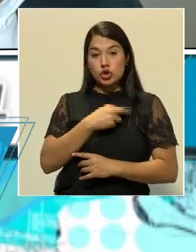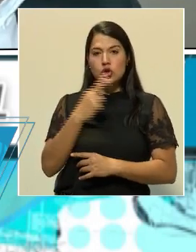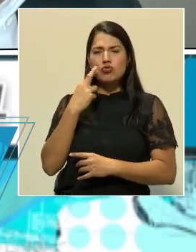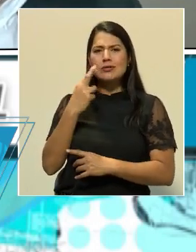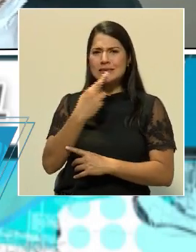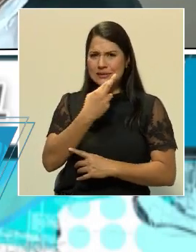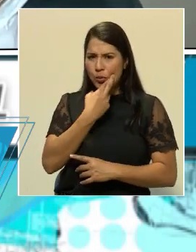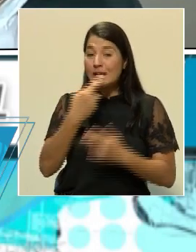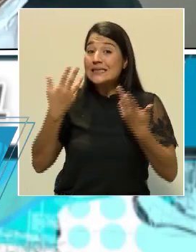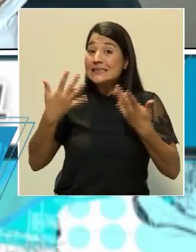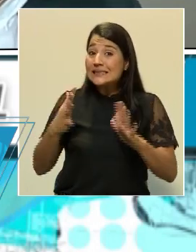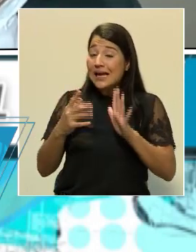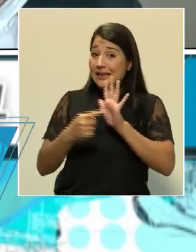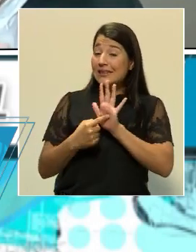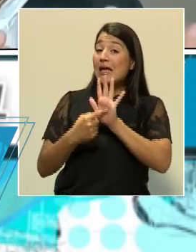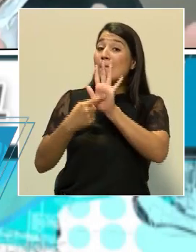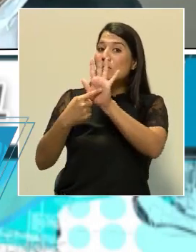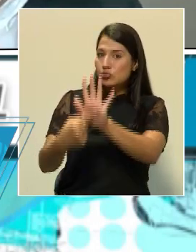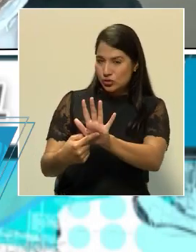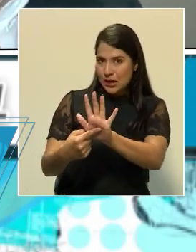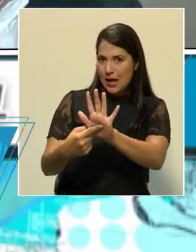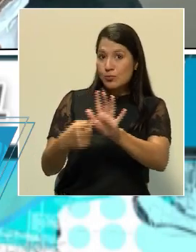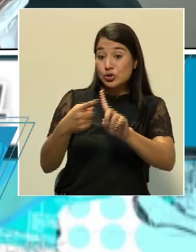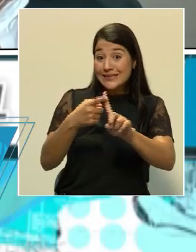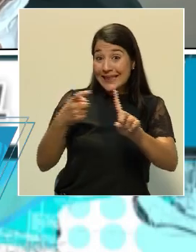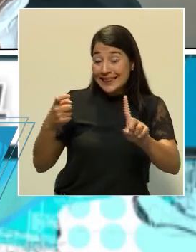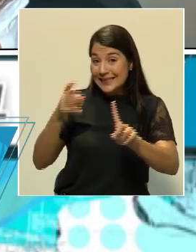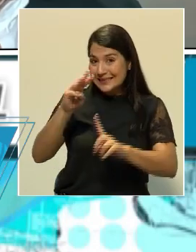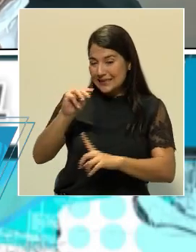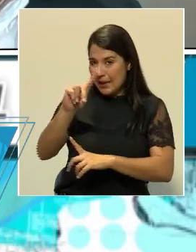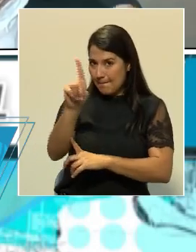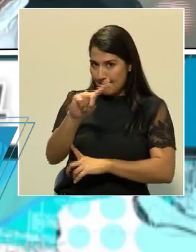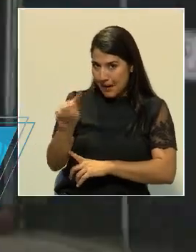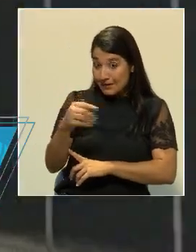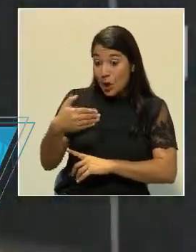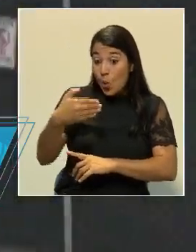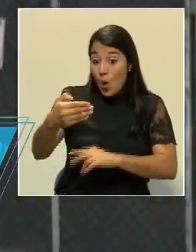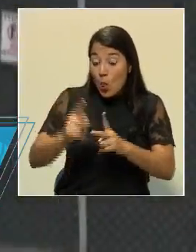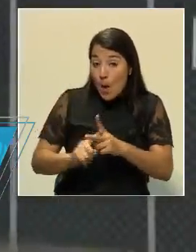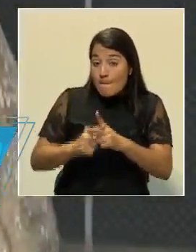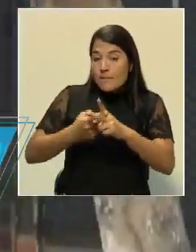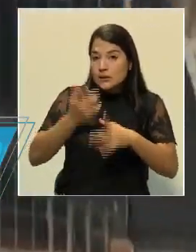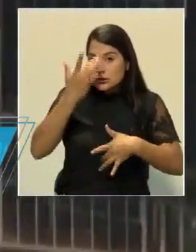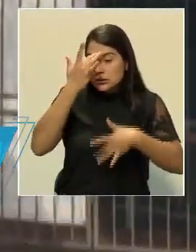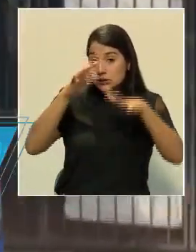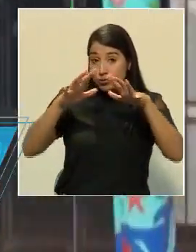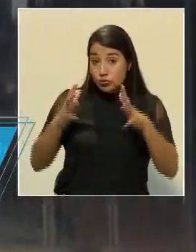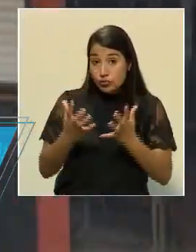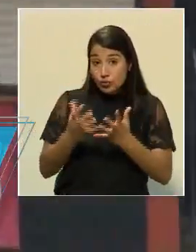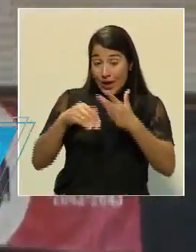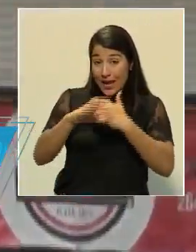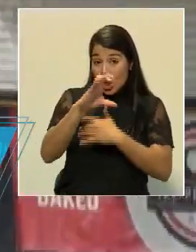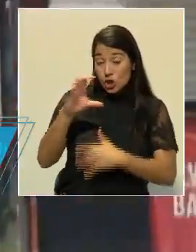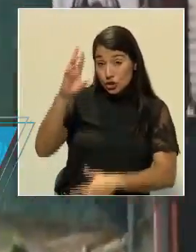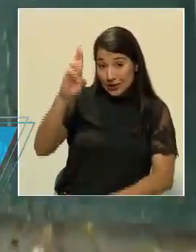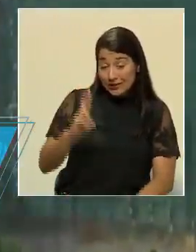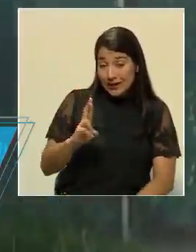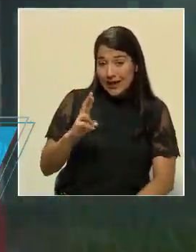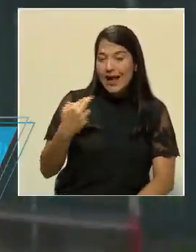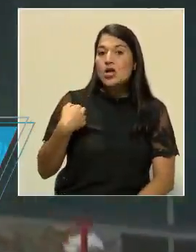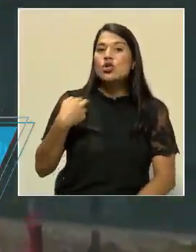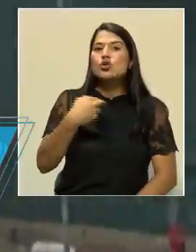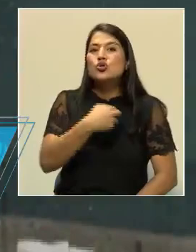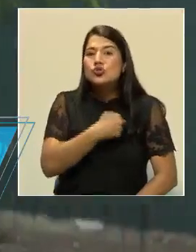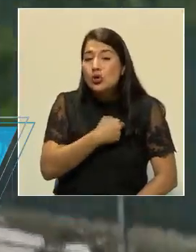restaurantes hemos demostrado desde marzo, cuando empezó el tema de la pandemia en Costa Rica, nosotros